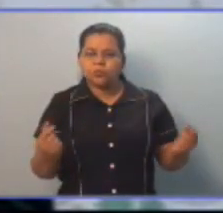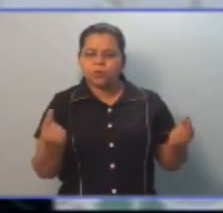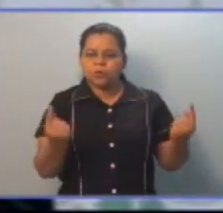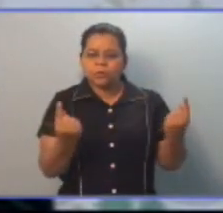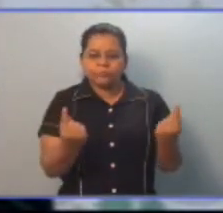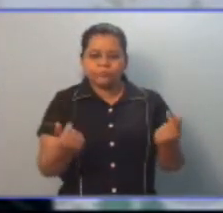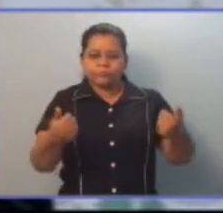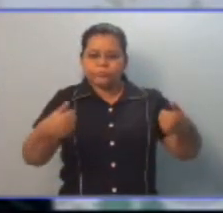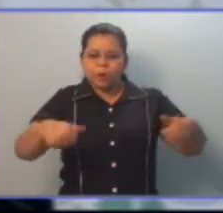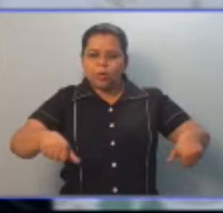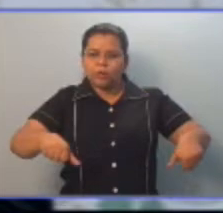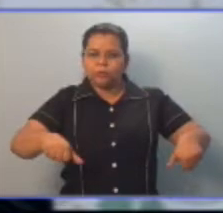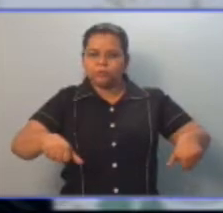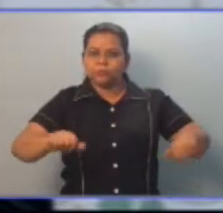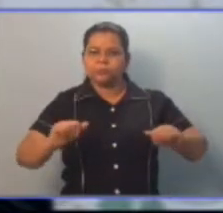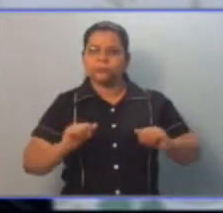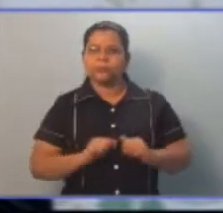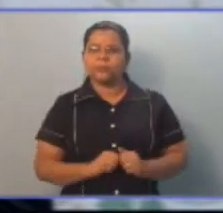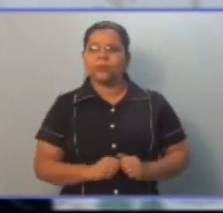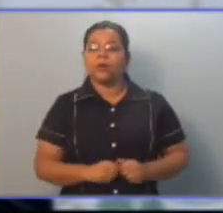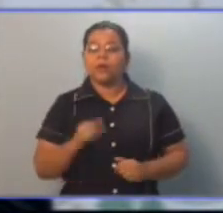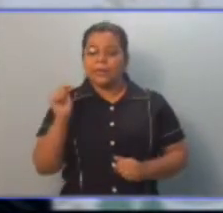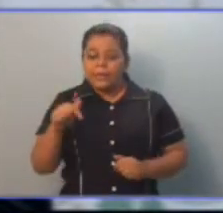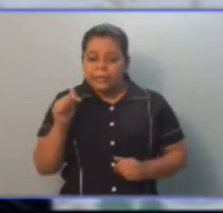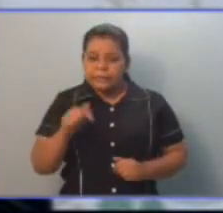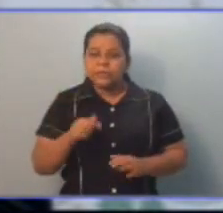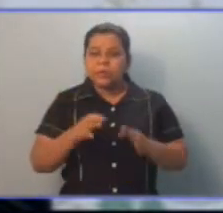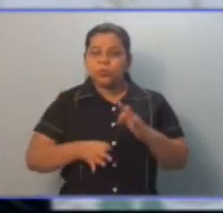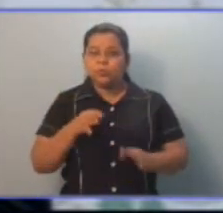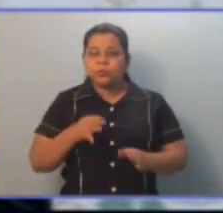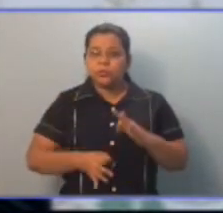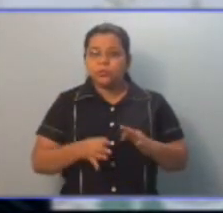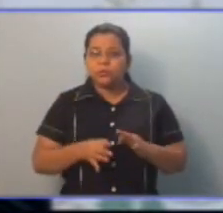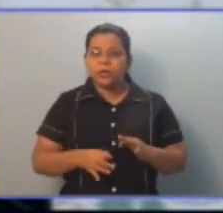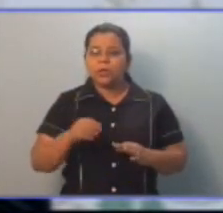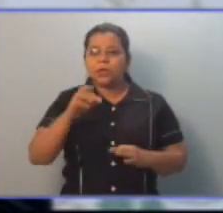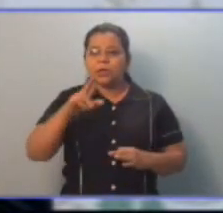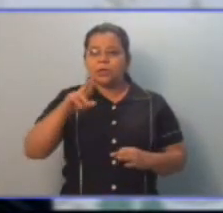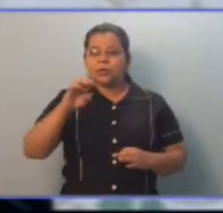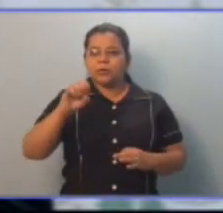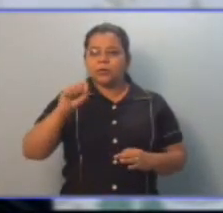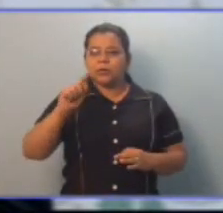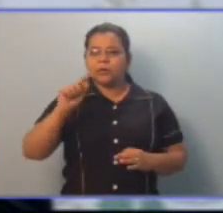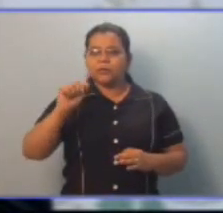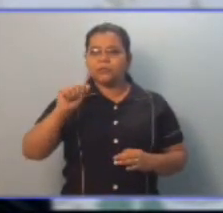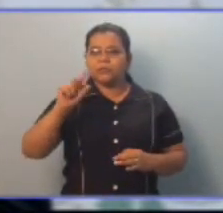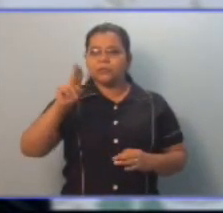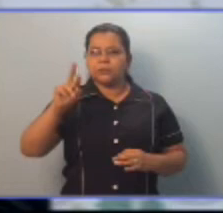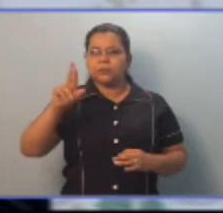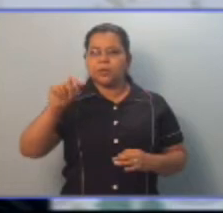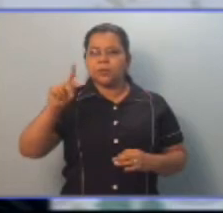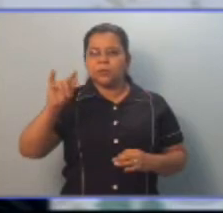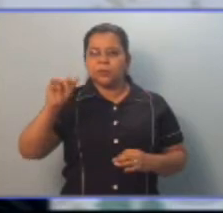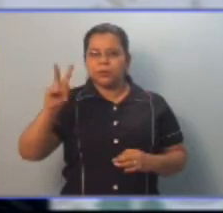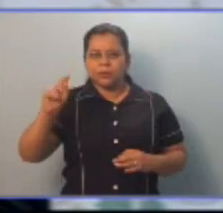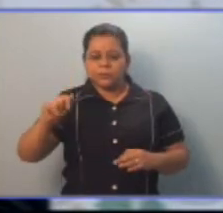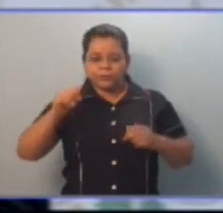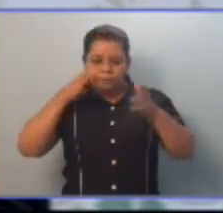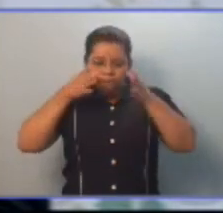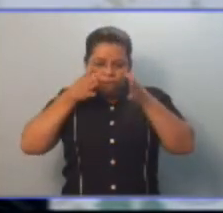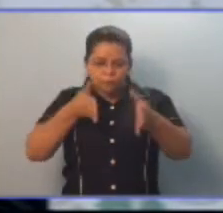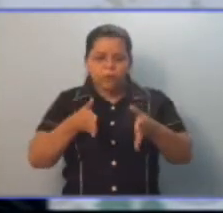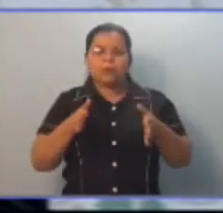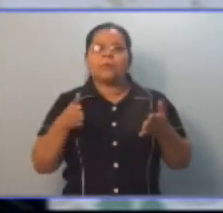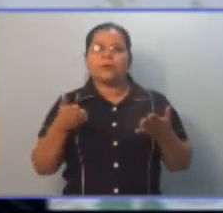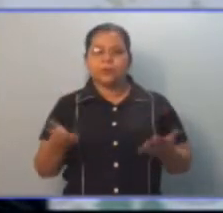del sistema judicial. Esa es la justicia restaurativa. Está orientada esa